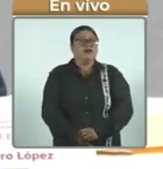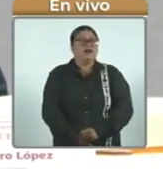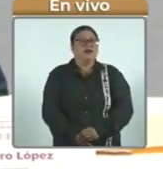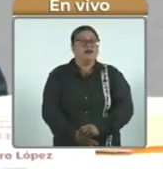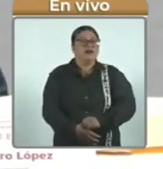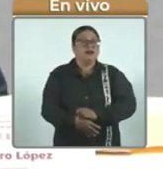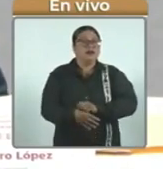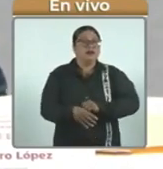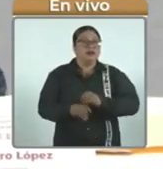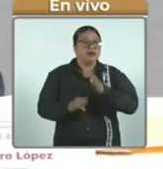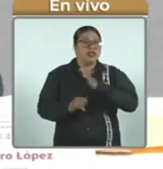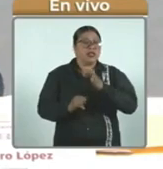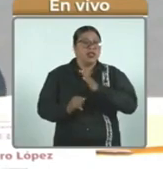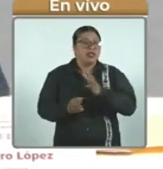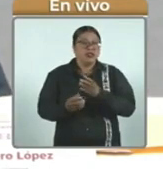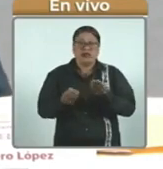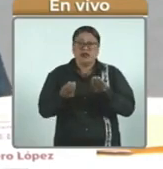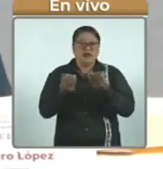Desfilaron desde